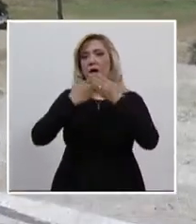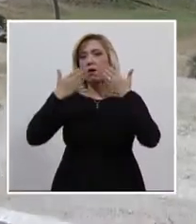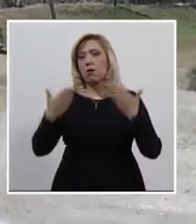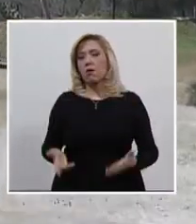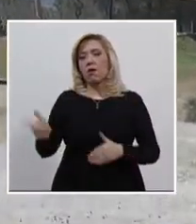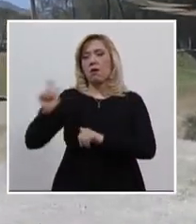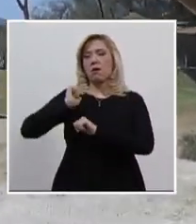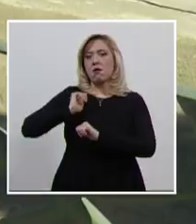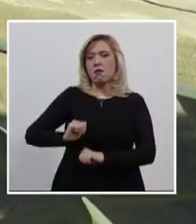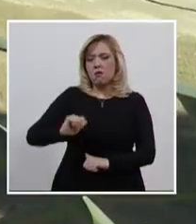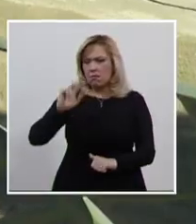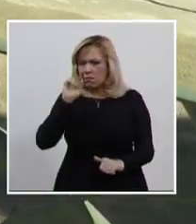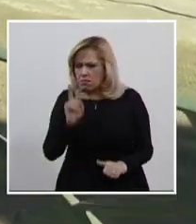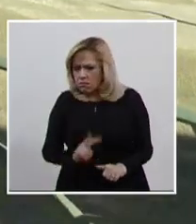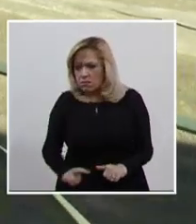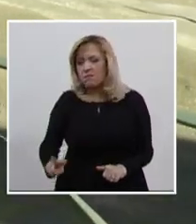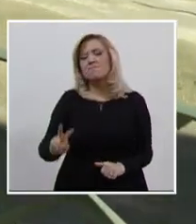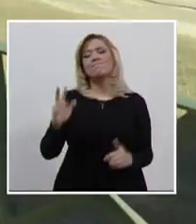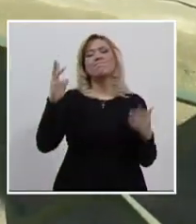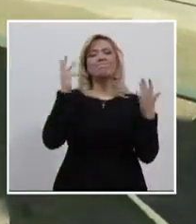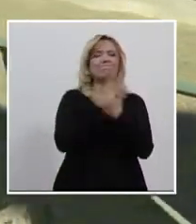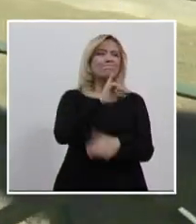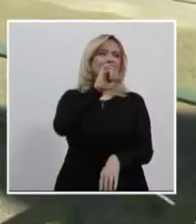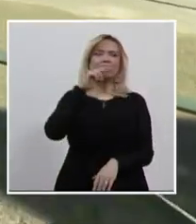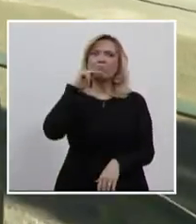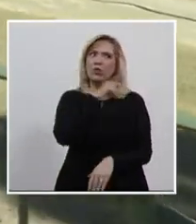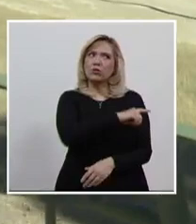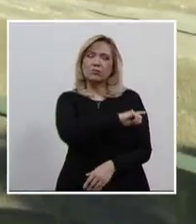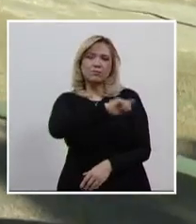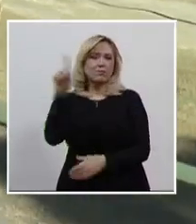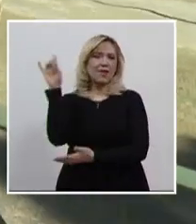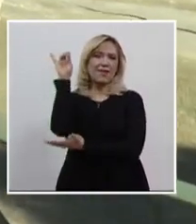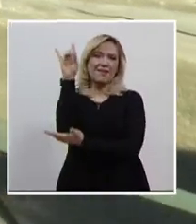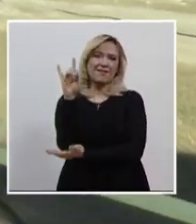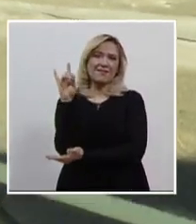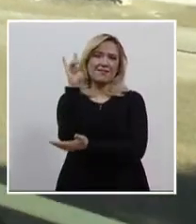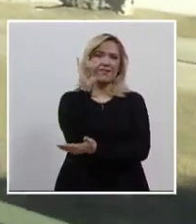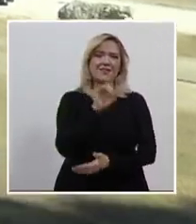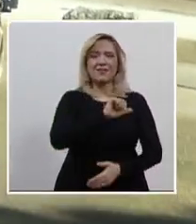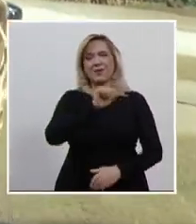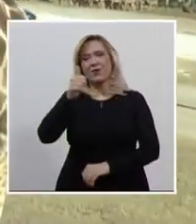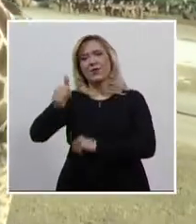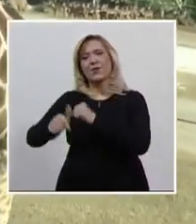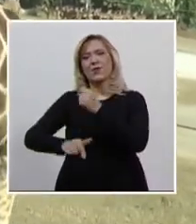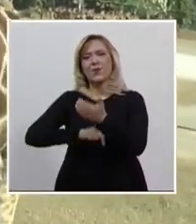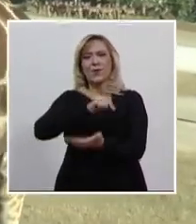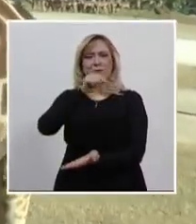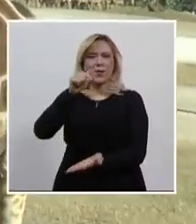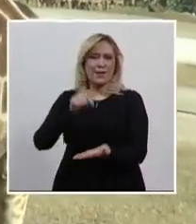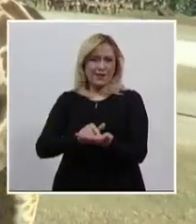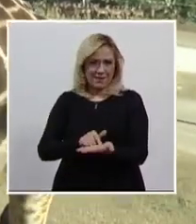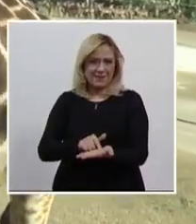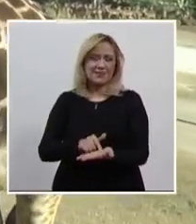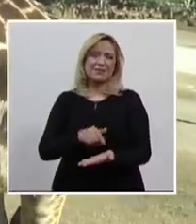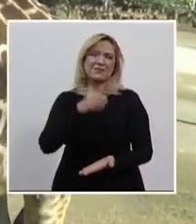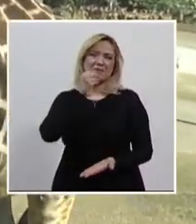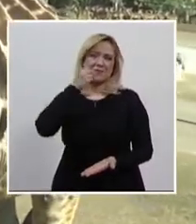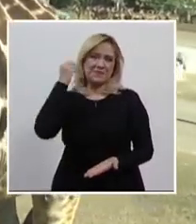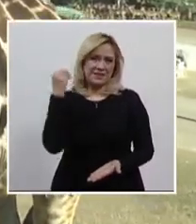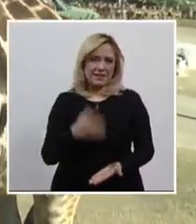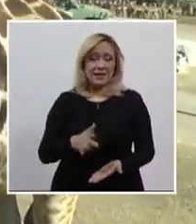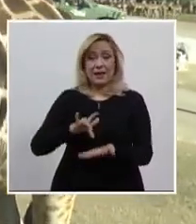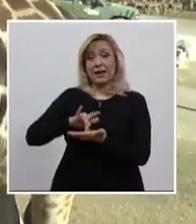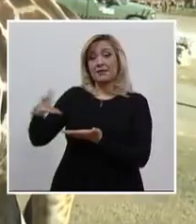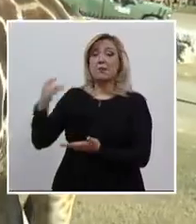estatales y ambientales autorizaran el traslado de Benito a un mejor lugar. En esta decisión también fue clave la participación de